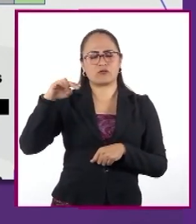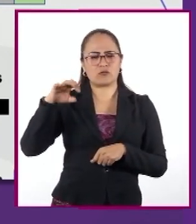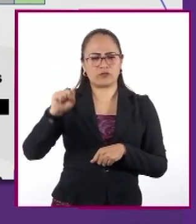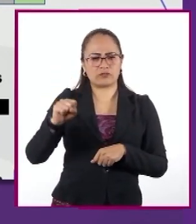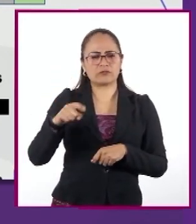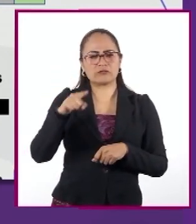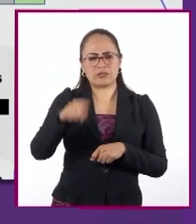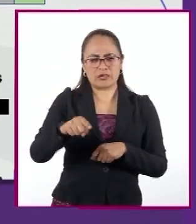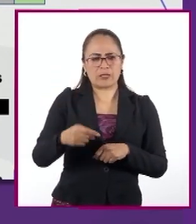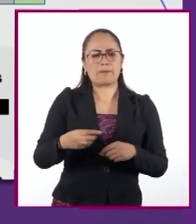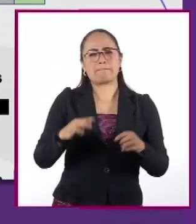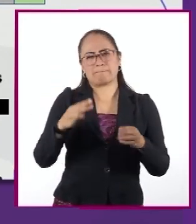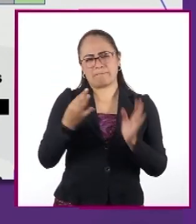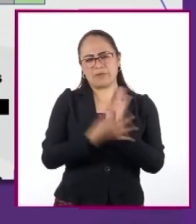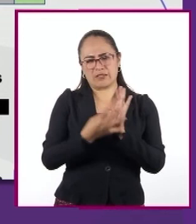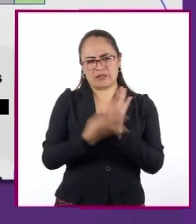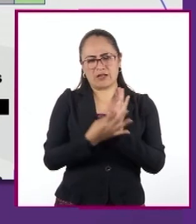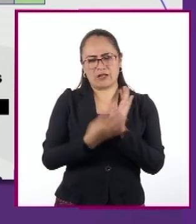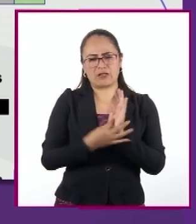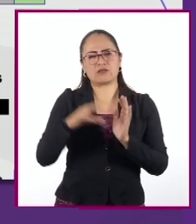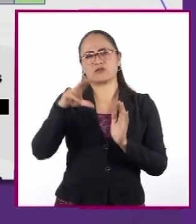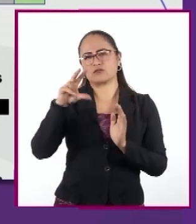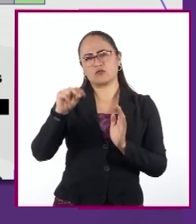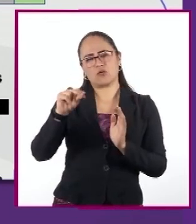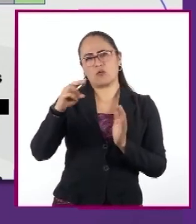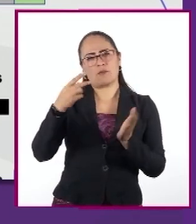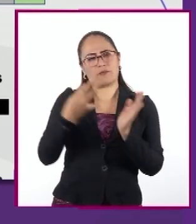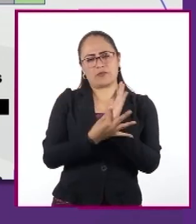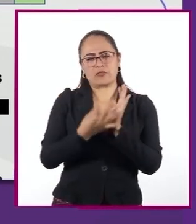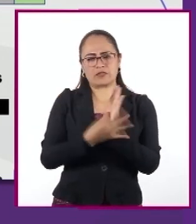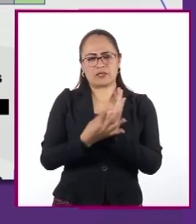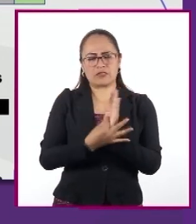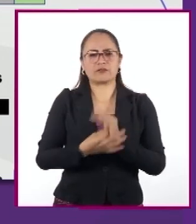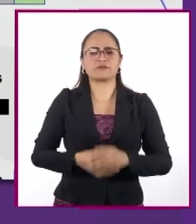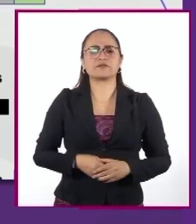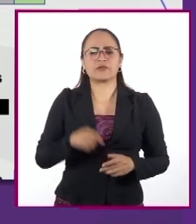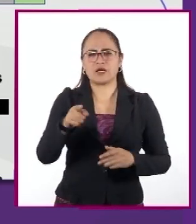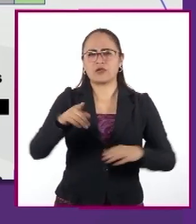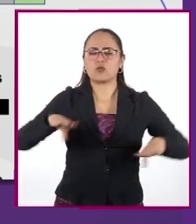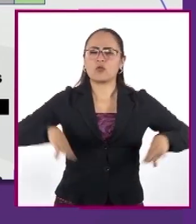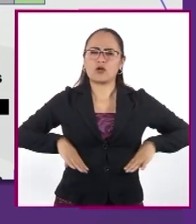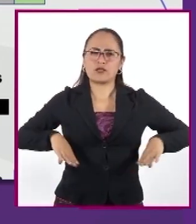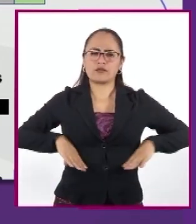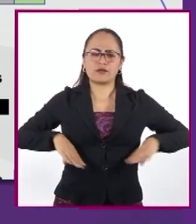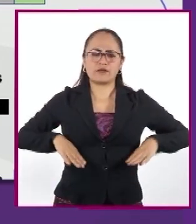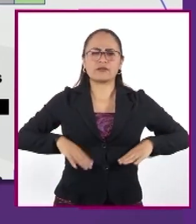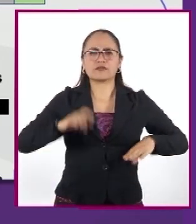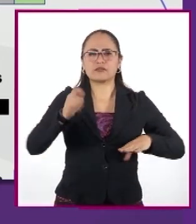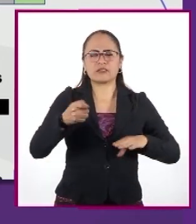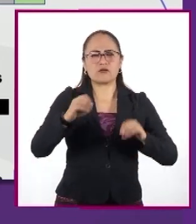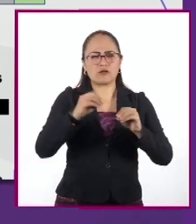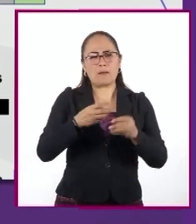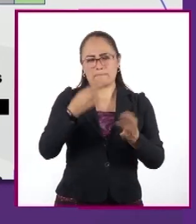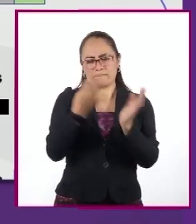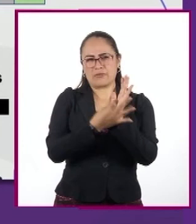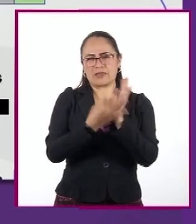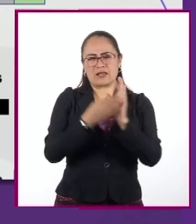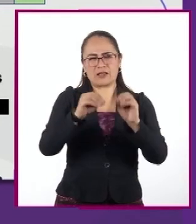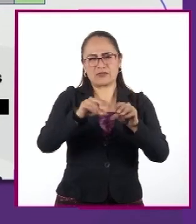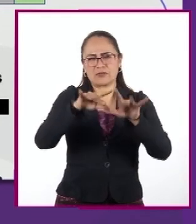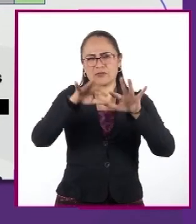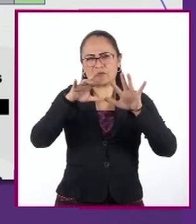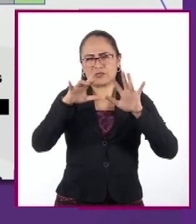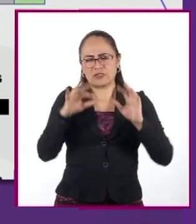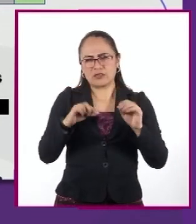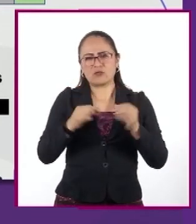tabla periódica. Algunas de sus propiedades físicas es que tienen brillo característico, son